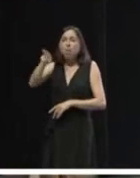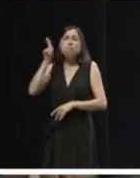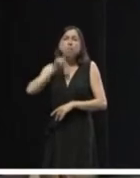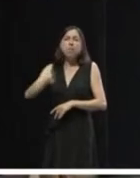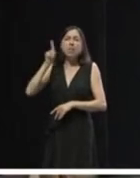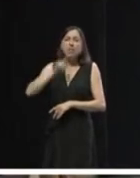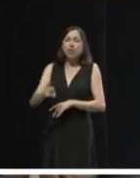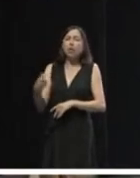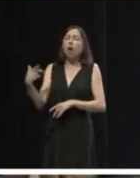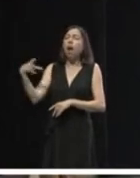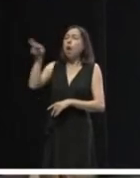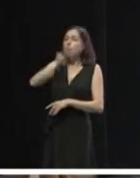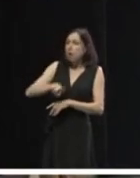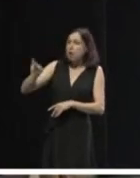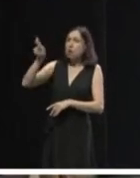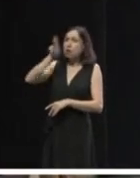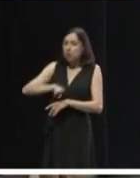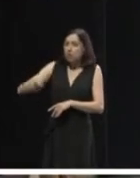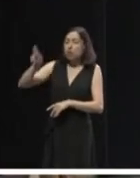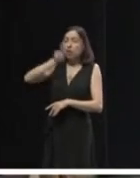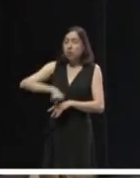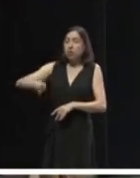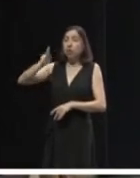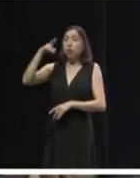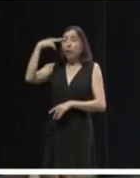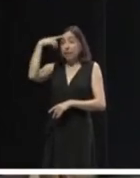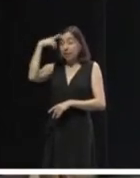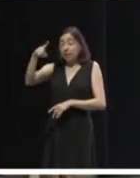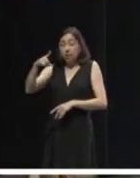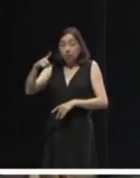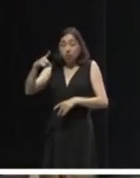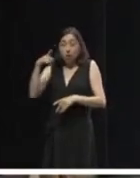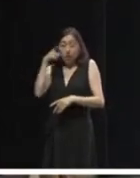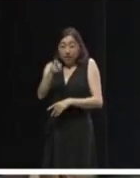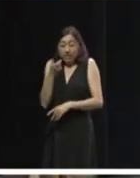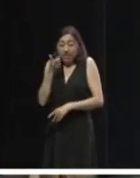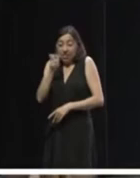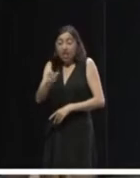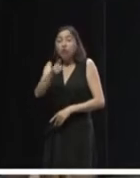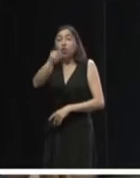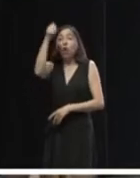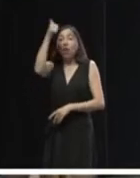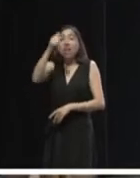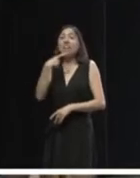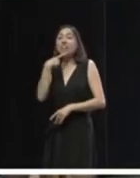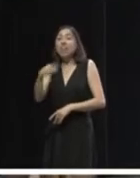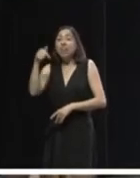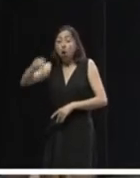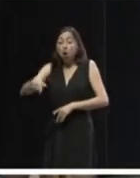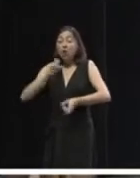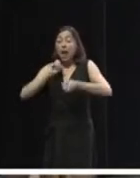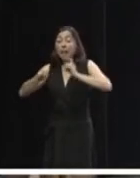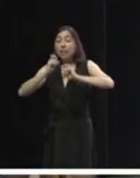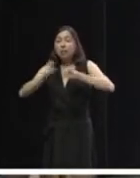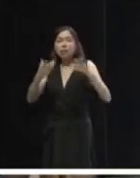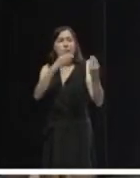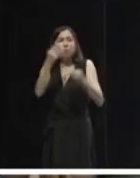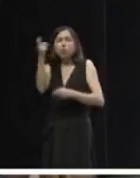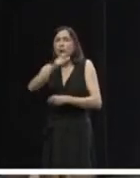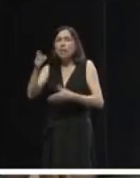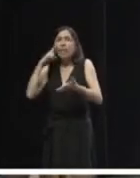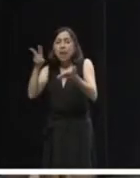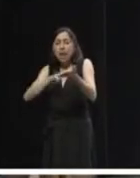la misma cantinela sabiendo directamente que ese dato que él dice hoy en una entrevista que lee mucha gente